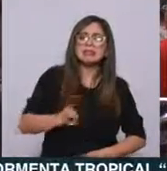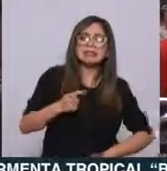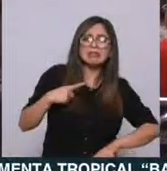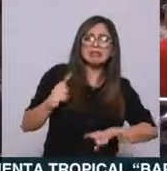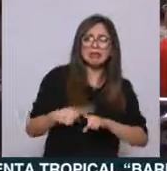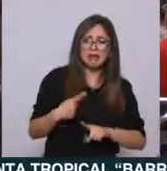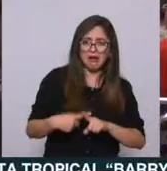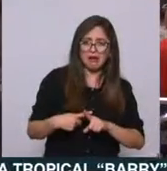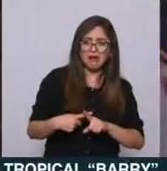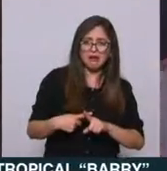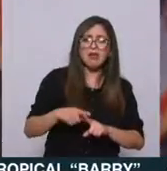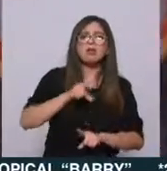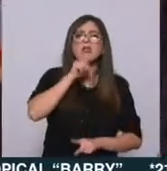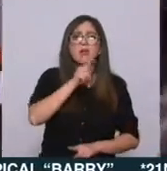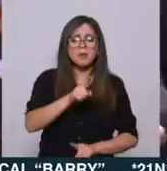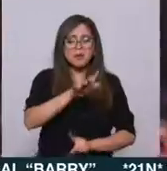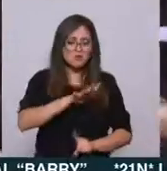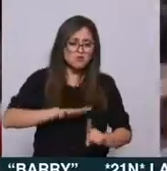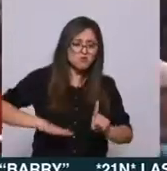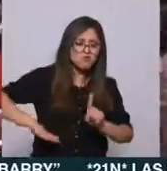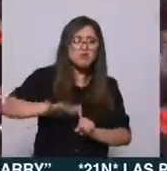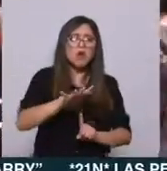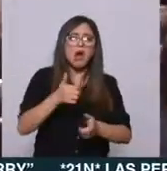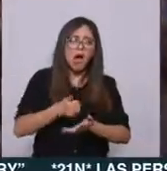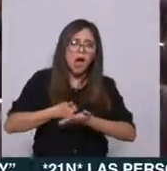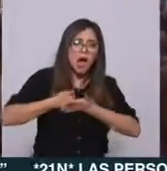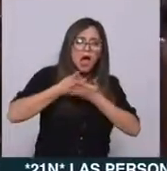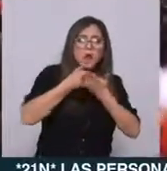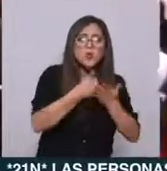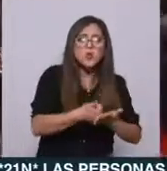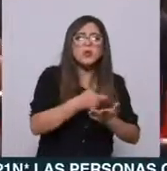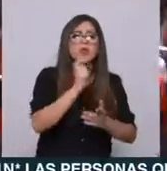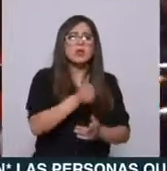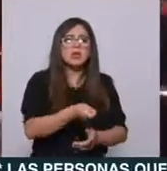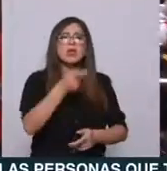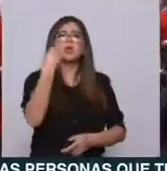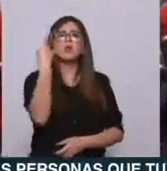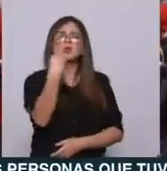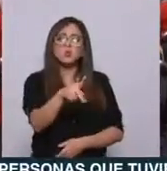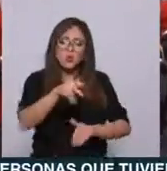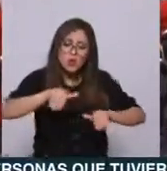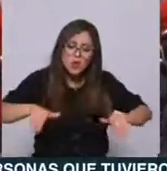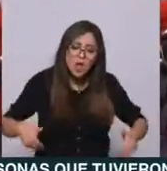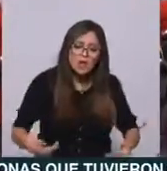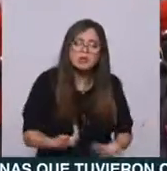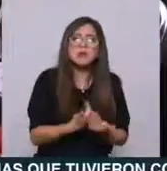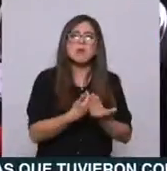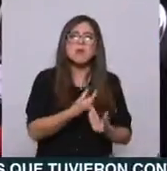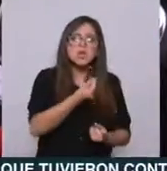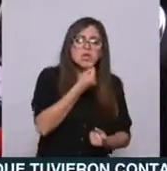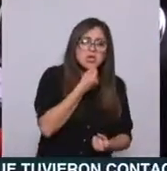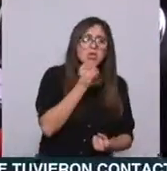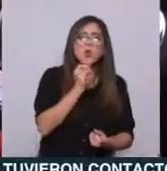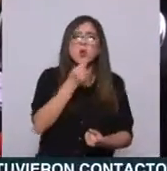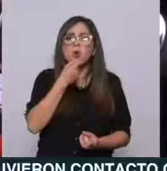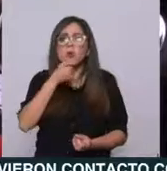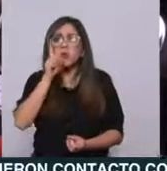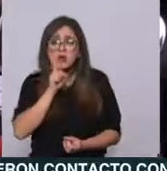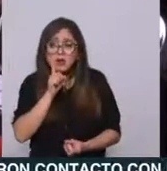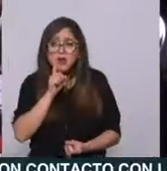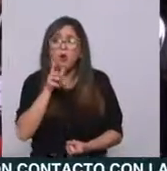entorno refuerce su identidad biológica de nacimiento. Si de grande él no